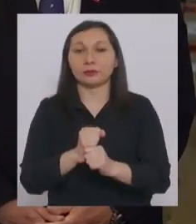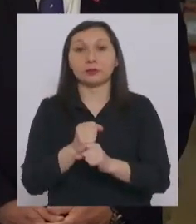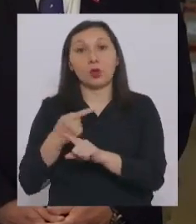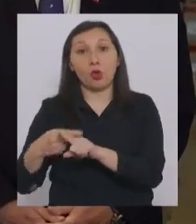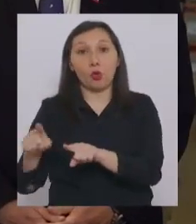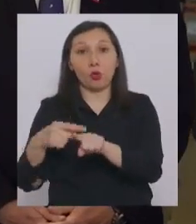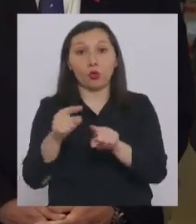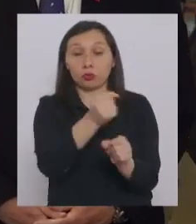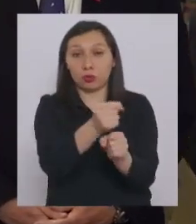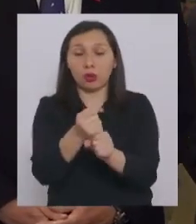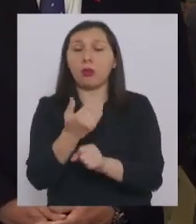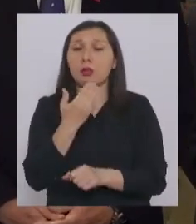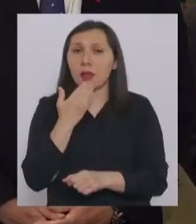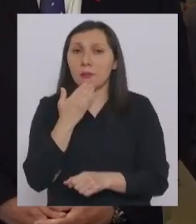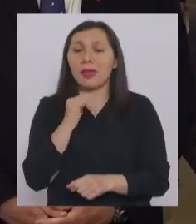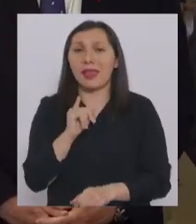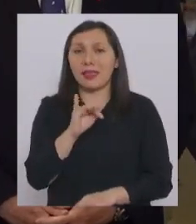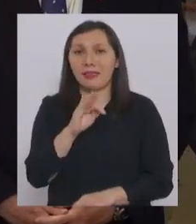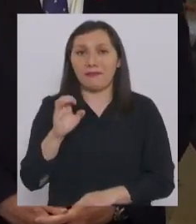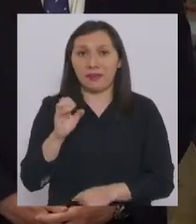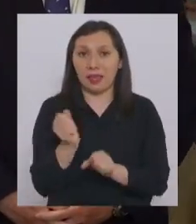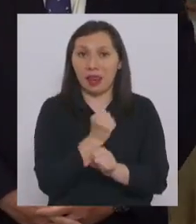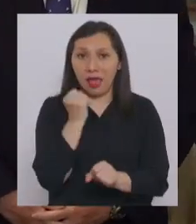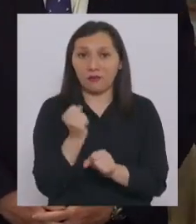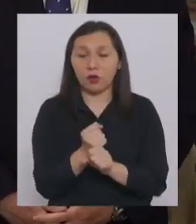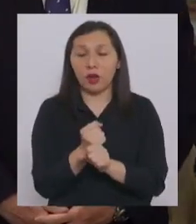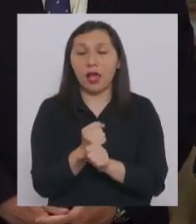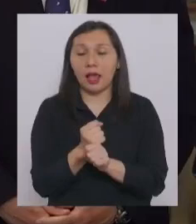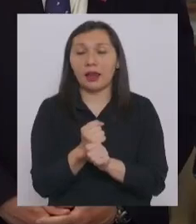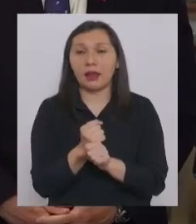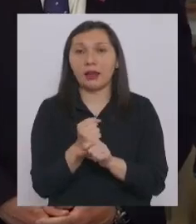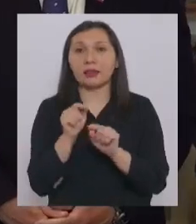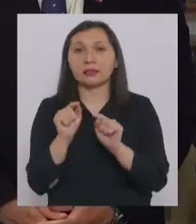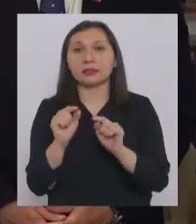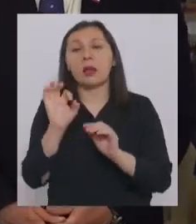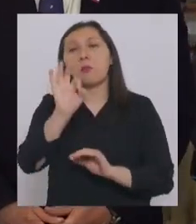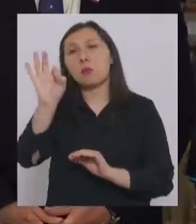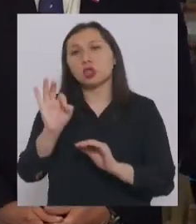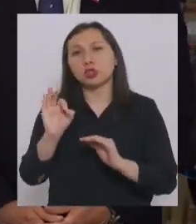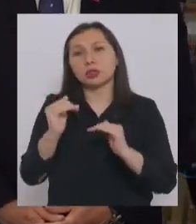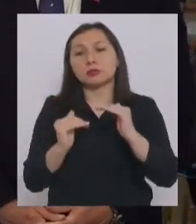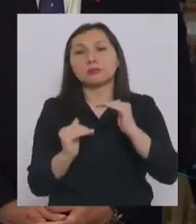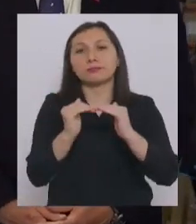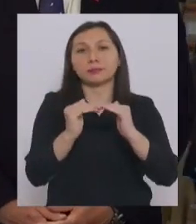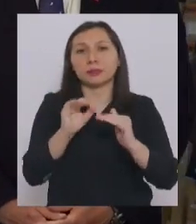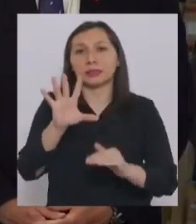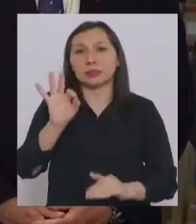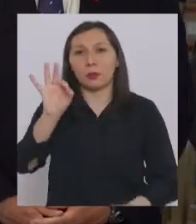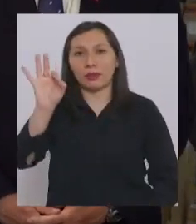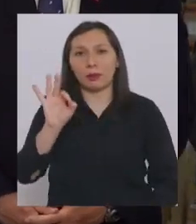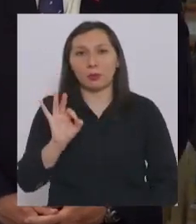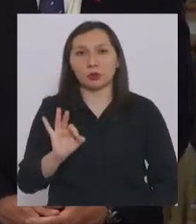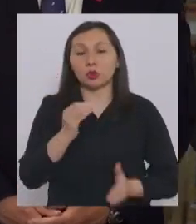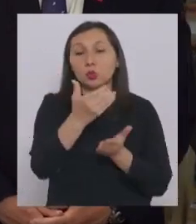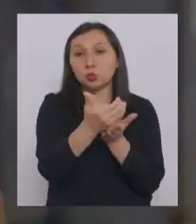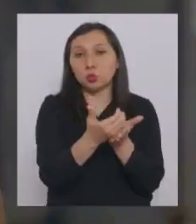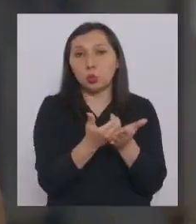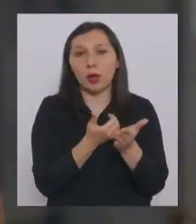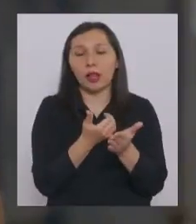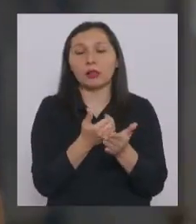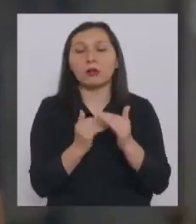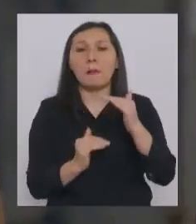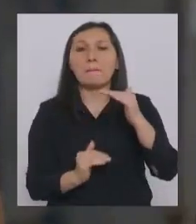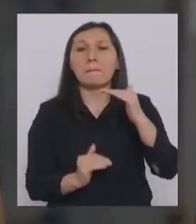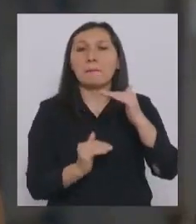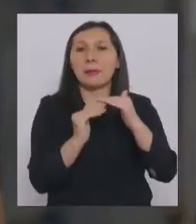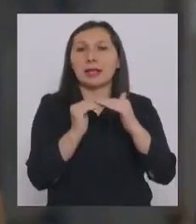demás trabajadores también reciben el IFE laboral con un porcentaje de hasta el 50% de la remuneración y con un